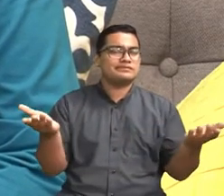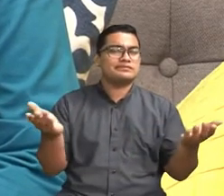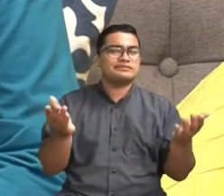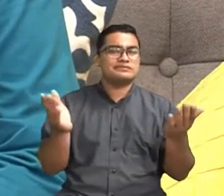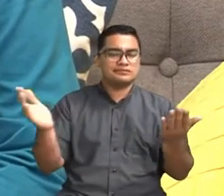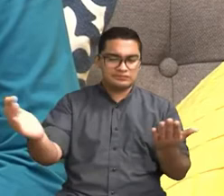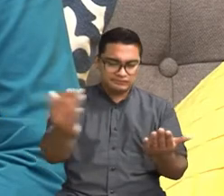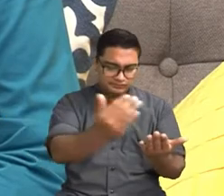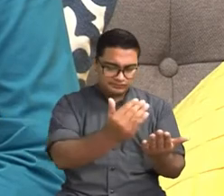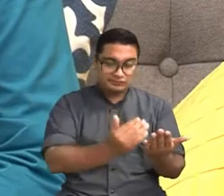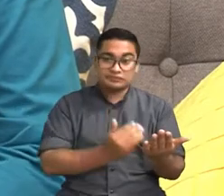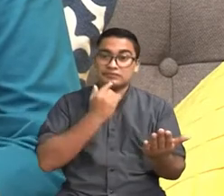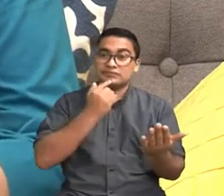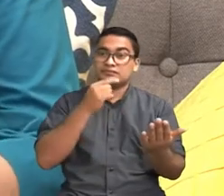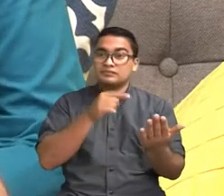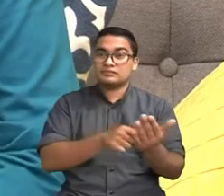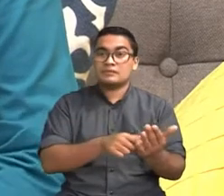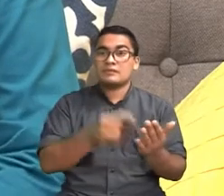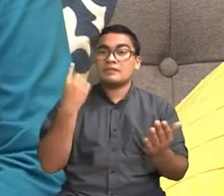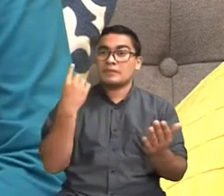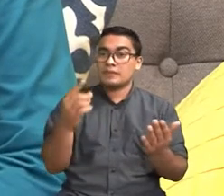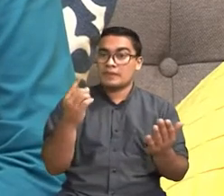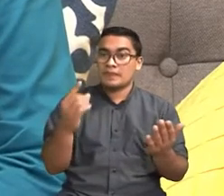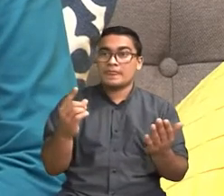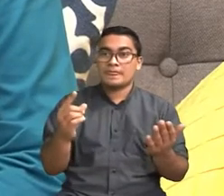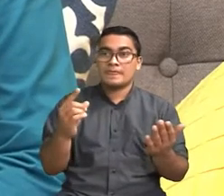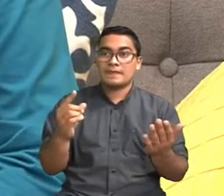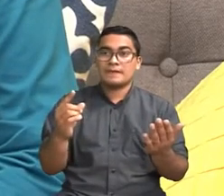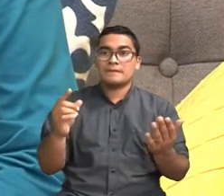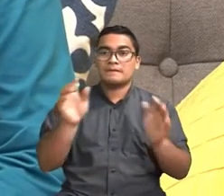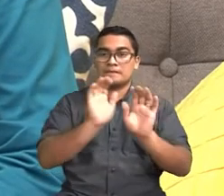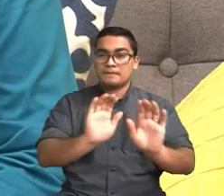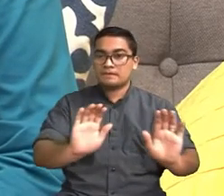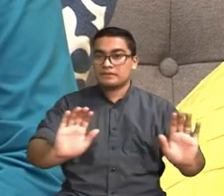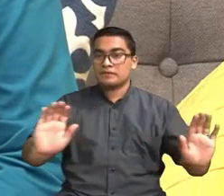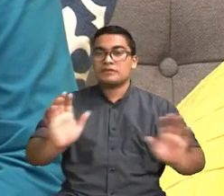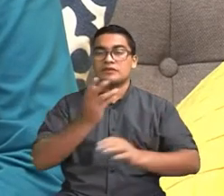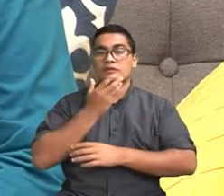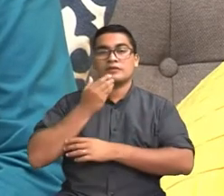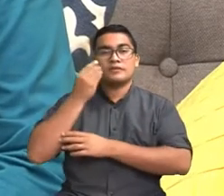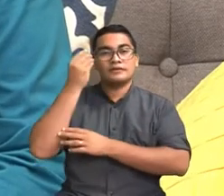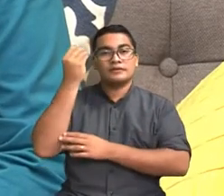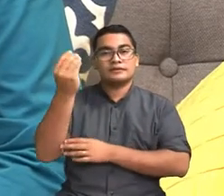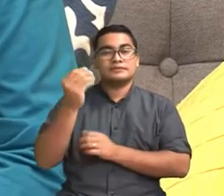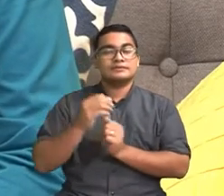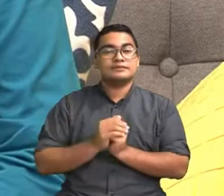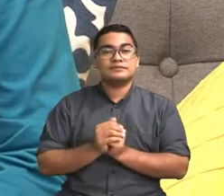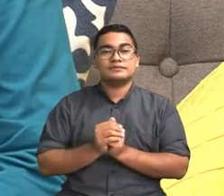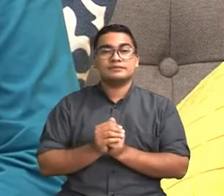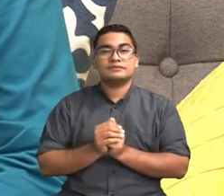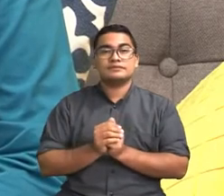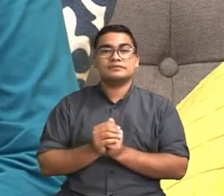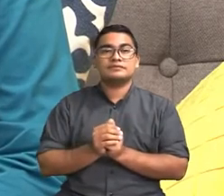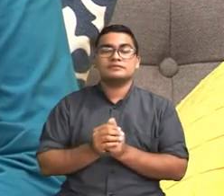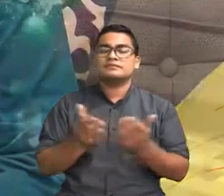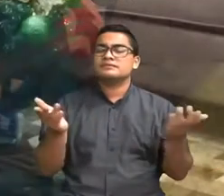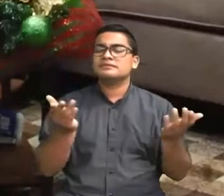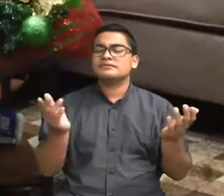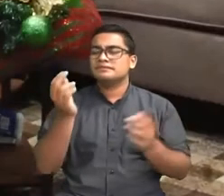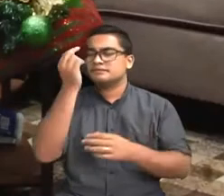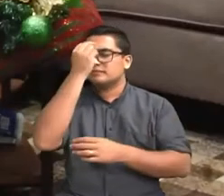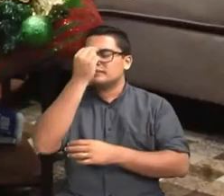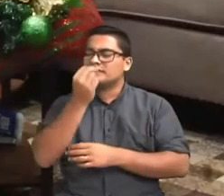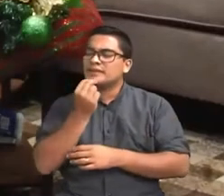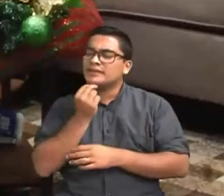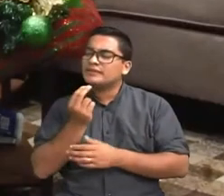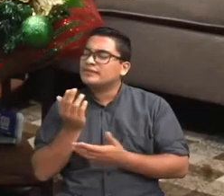recoge todos los derechos, ¿verdad?, de la niñez, de la adolescencia. Okay. Y en ese sentido, consultarle un poquito, discúlpeme